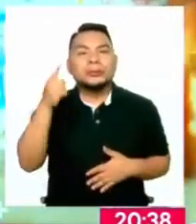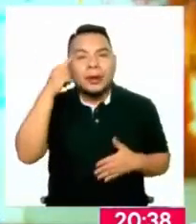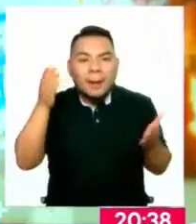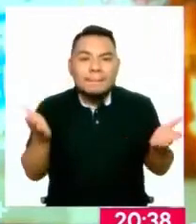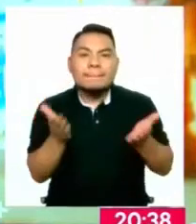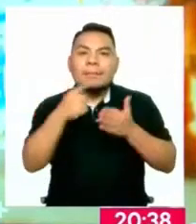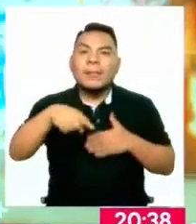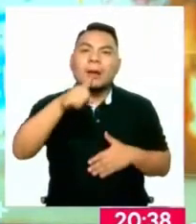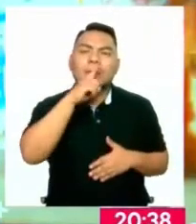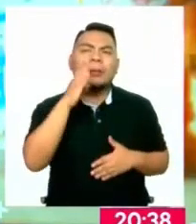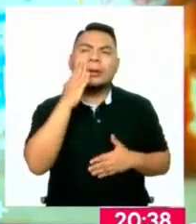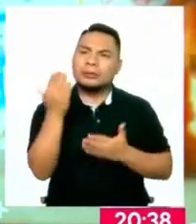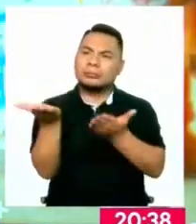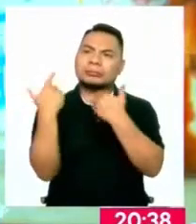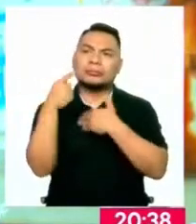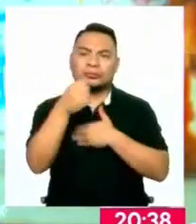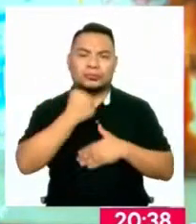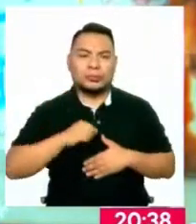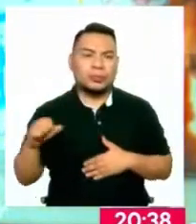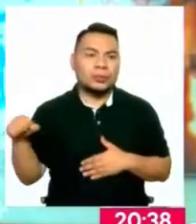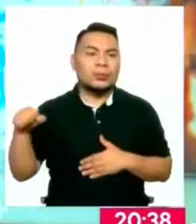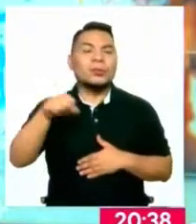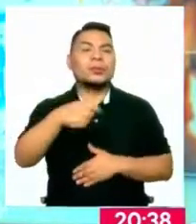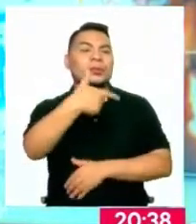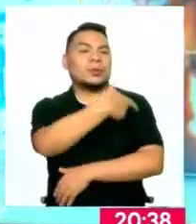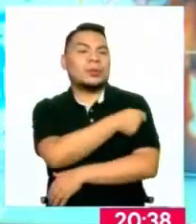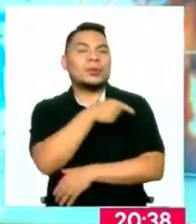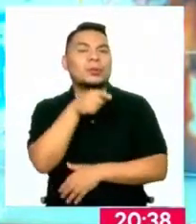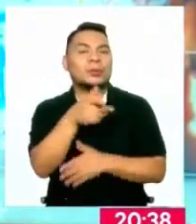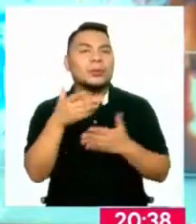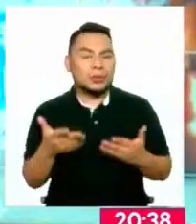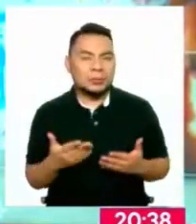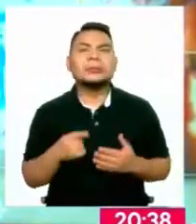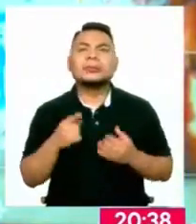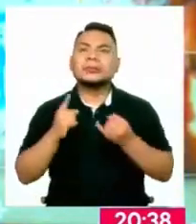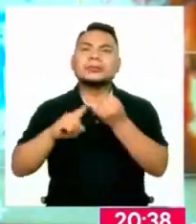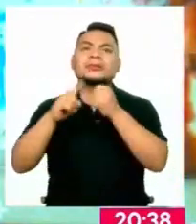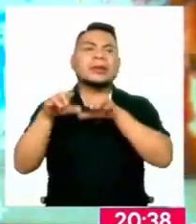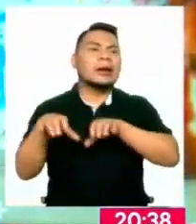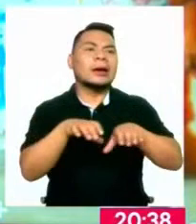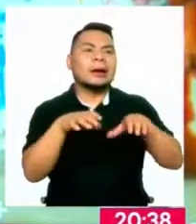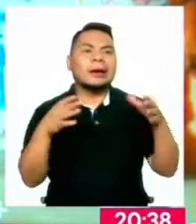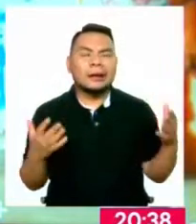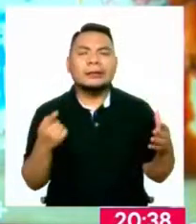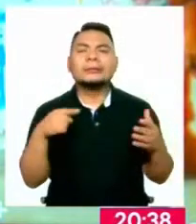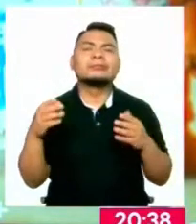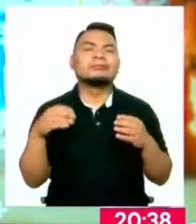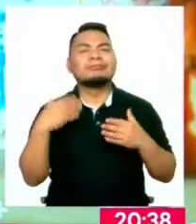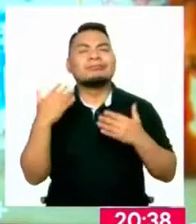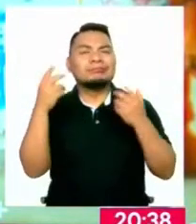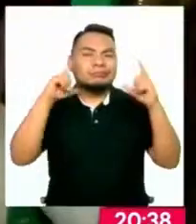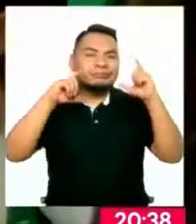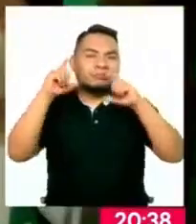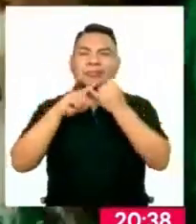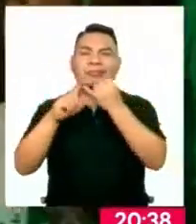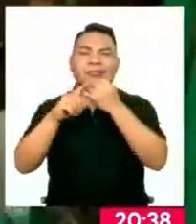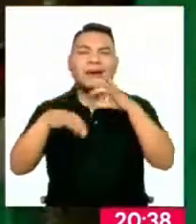motivar a los padres a llevar a sus pequeños. Los vacunatorios de la capital van a ofrecer diferentes actividades didácticas. Veamos.